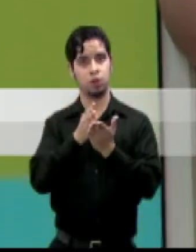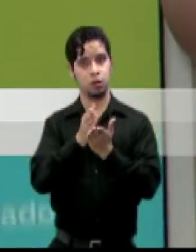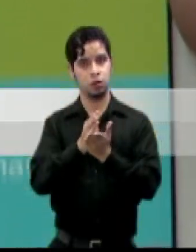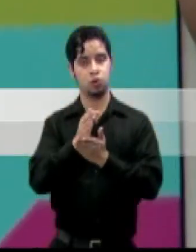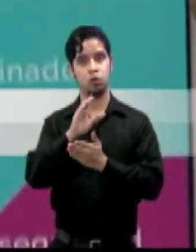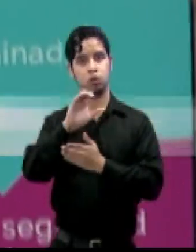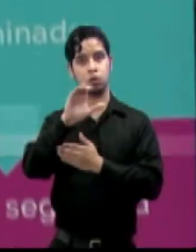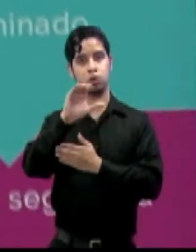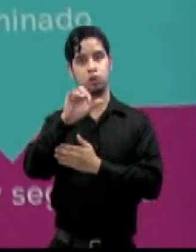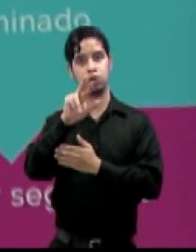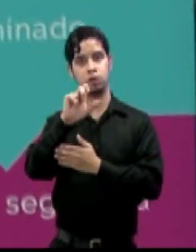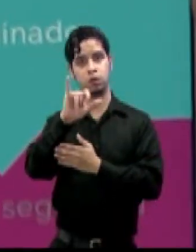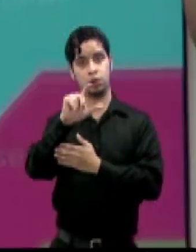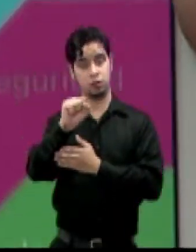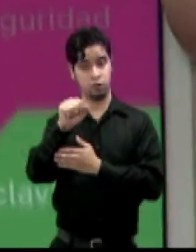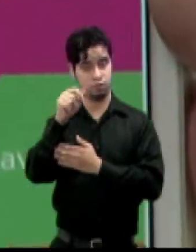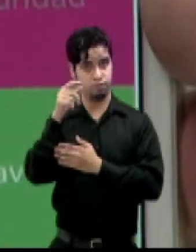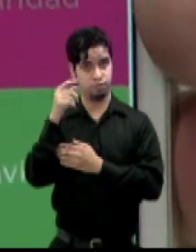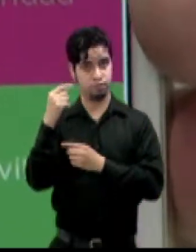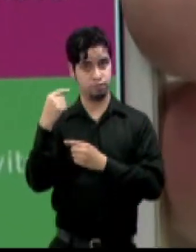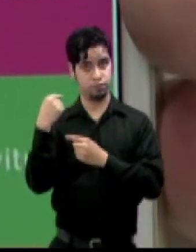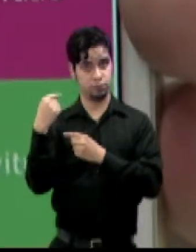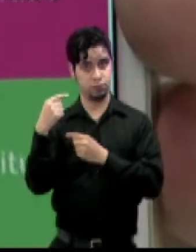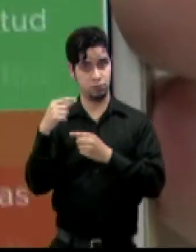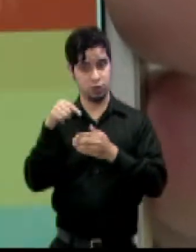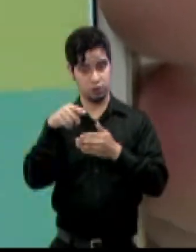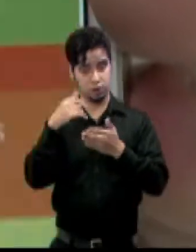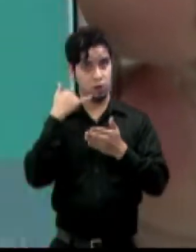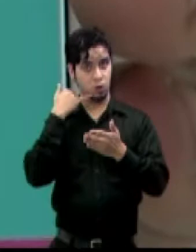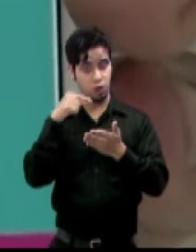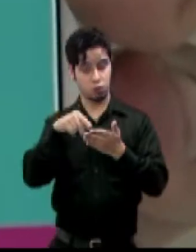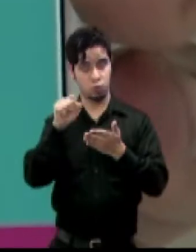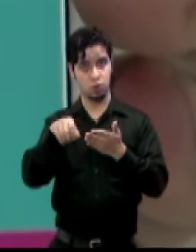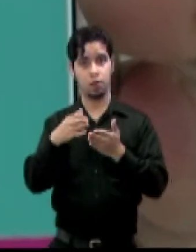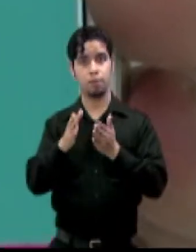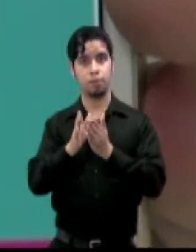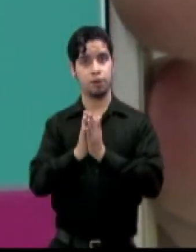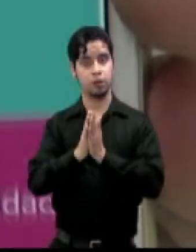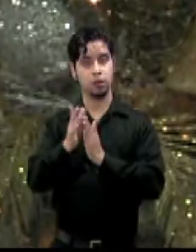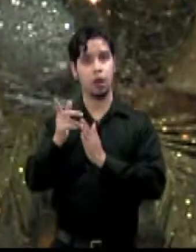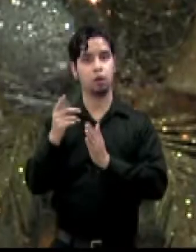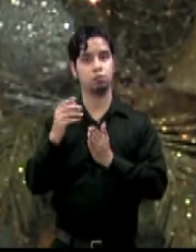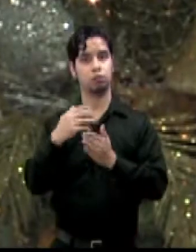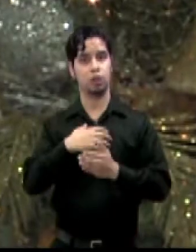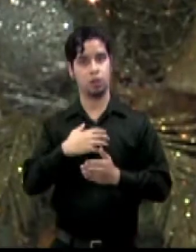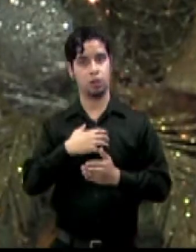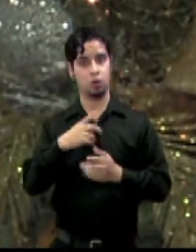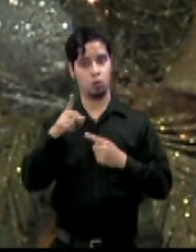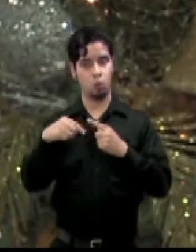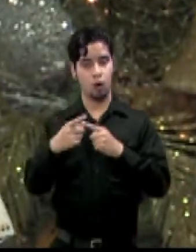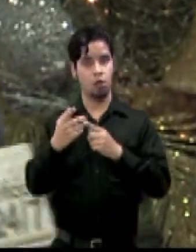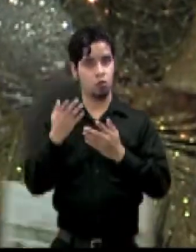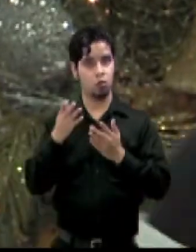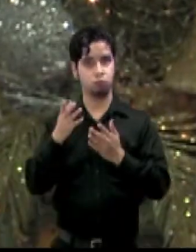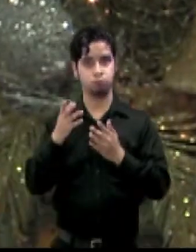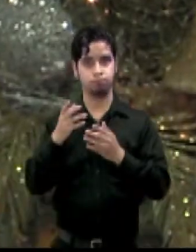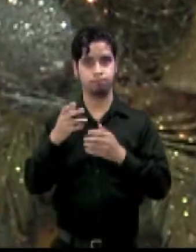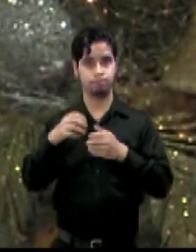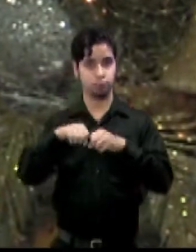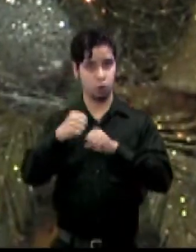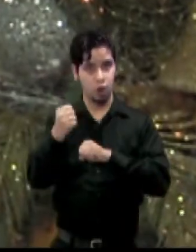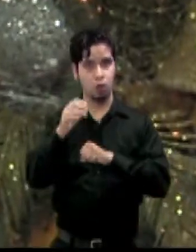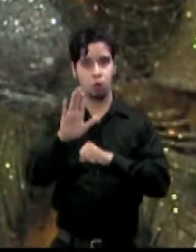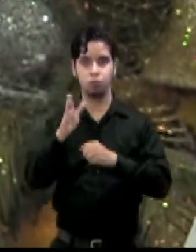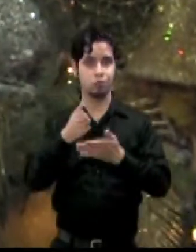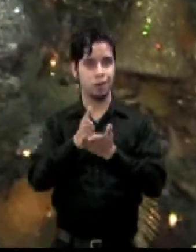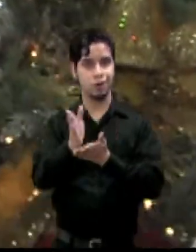ese dispositivo vas a poder presentar querellas a la comisión cuando creas que algún derecho ha sido vulnerado o lacerado. Hablando